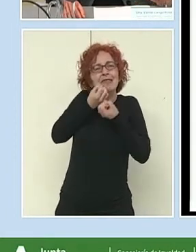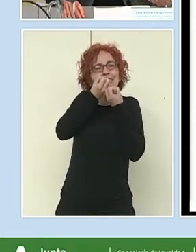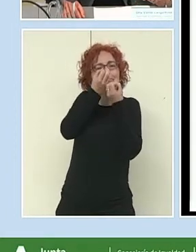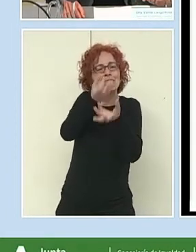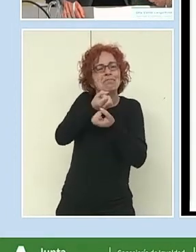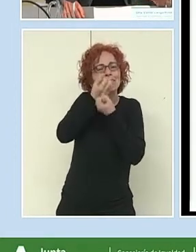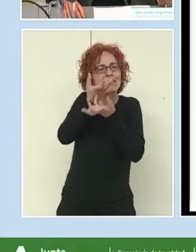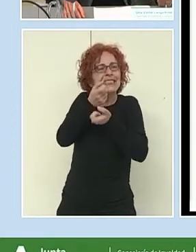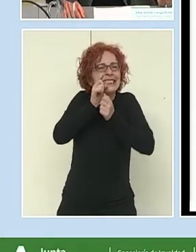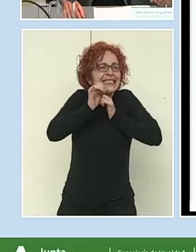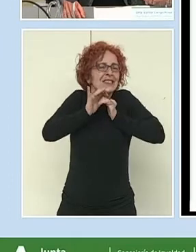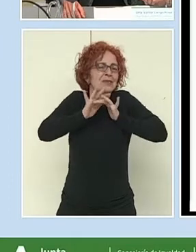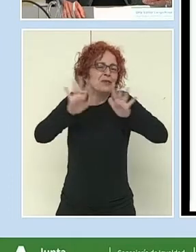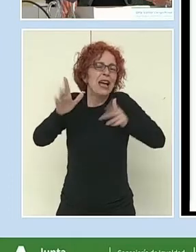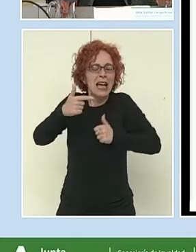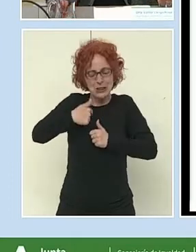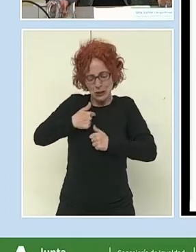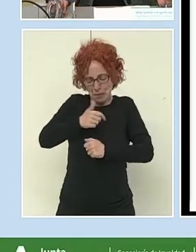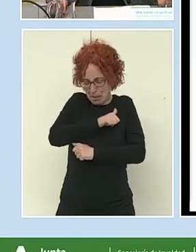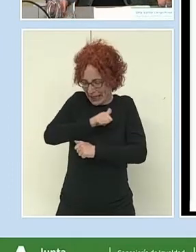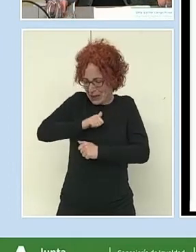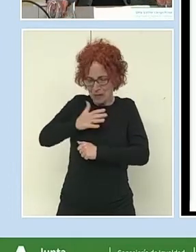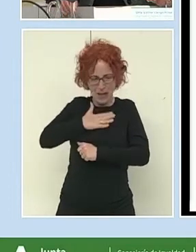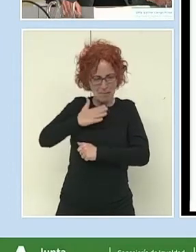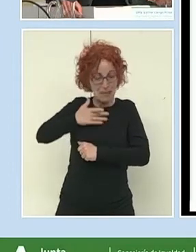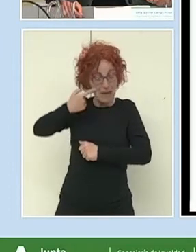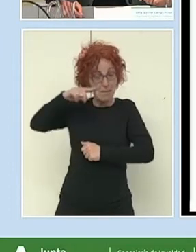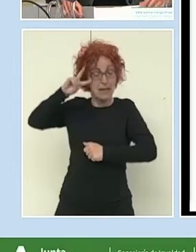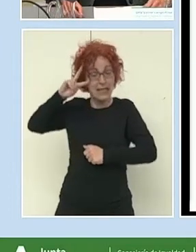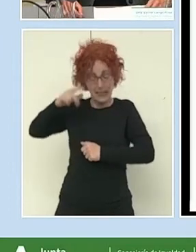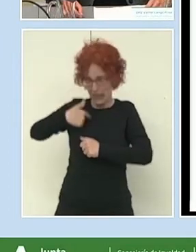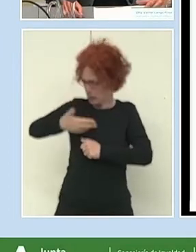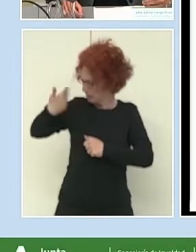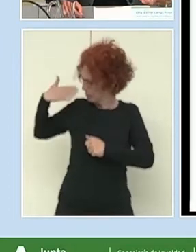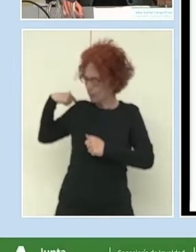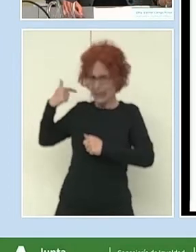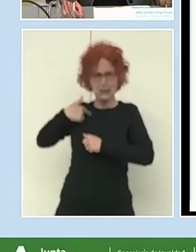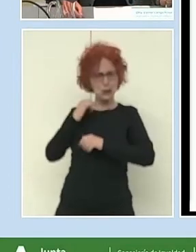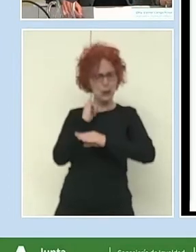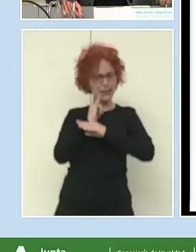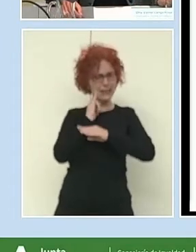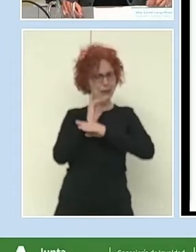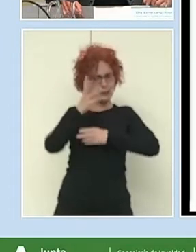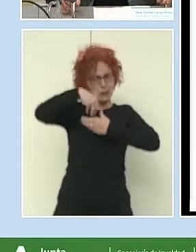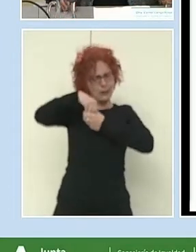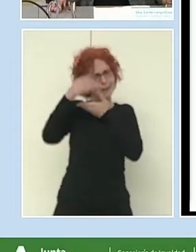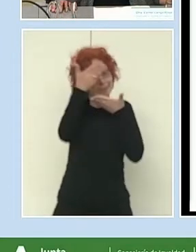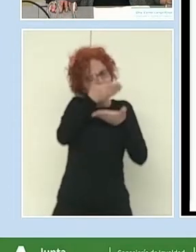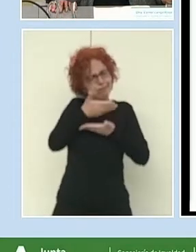experiencia personal, pues desde que yo fui una alumna de instituto y de repente pues elijo